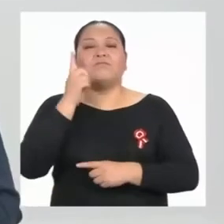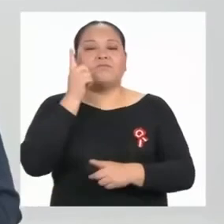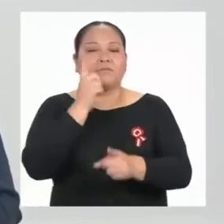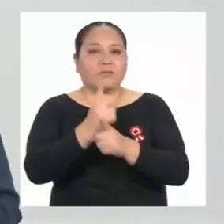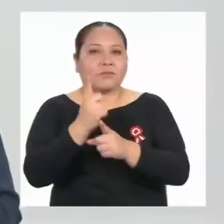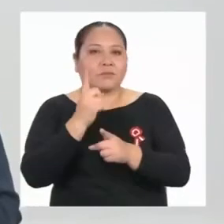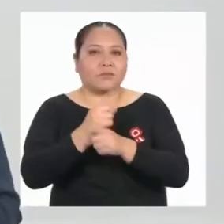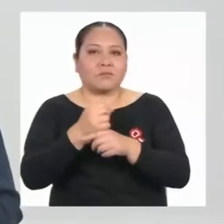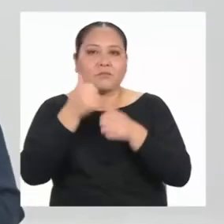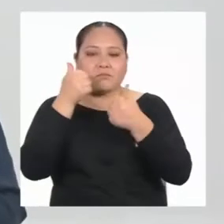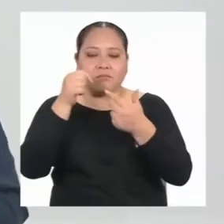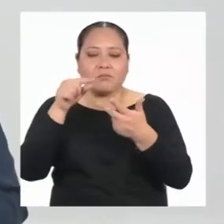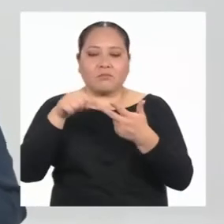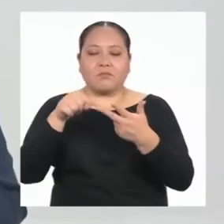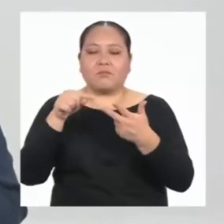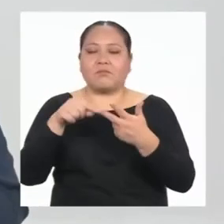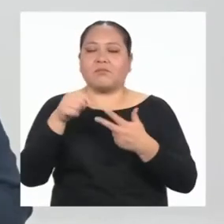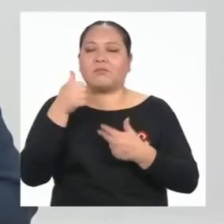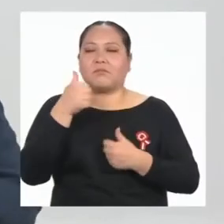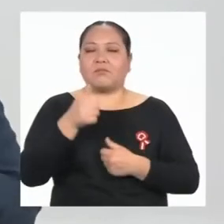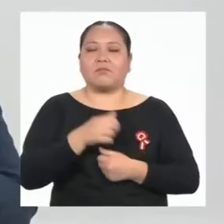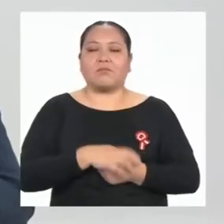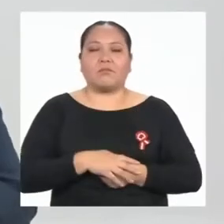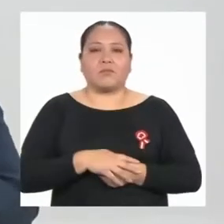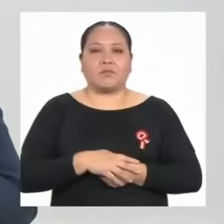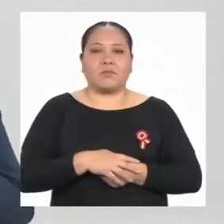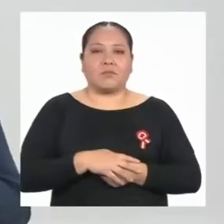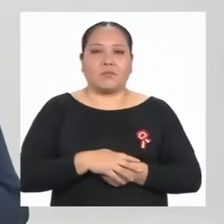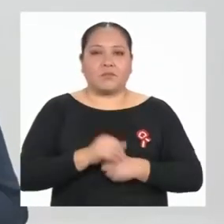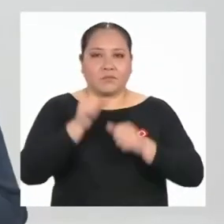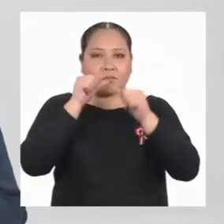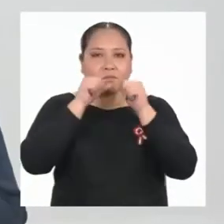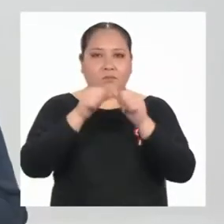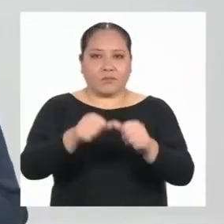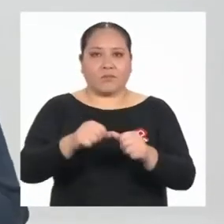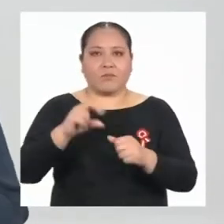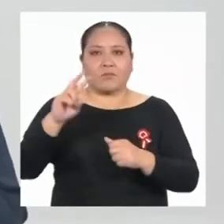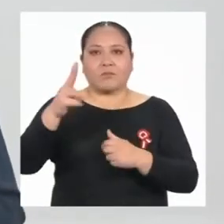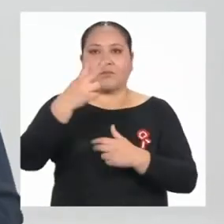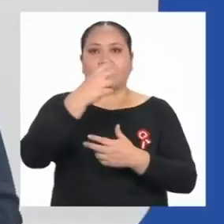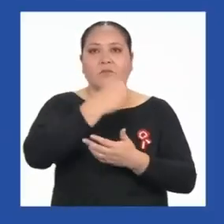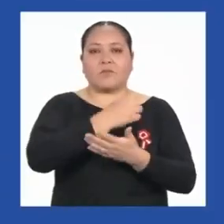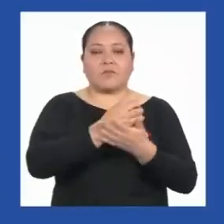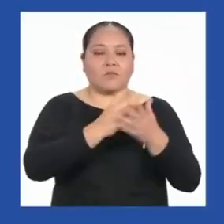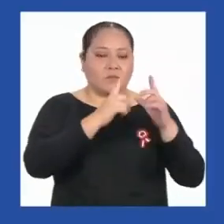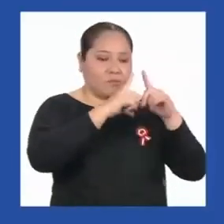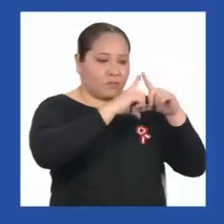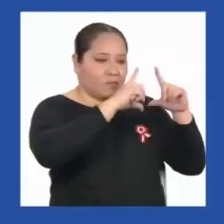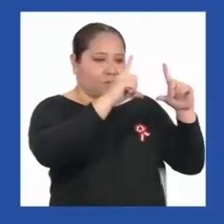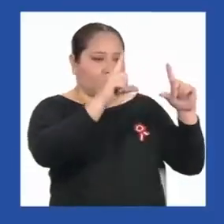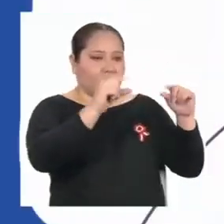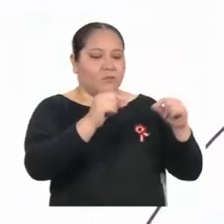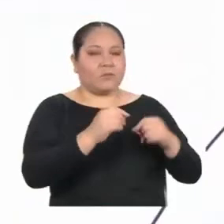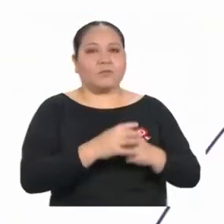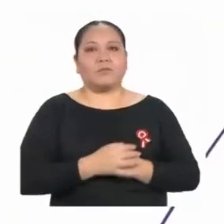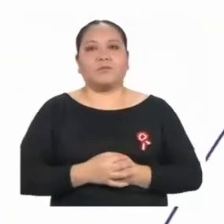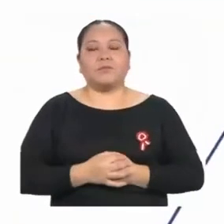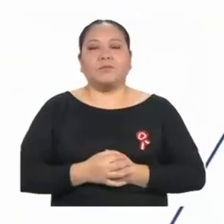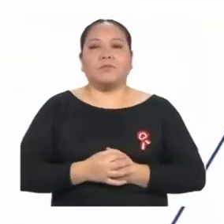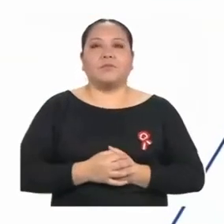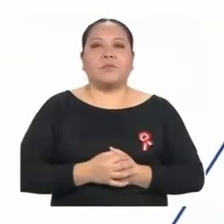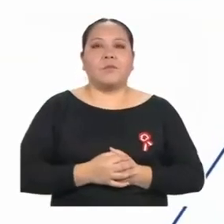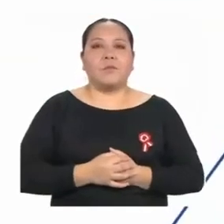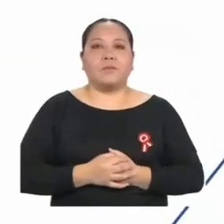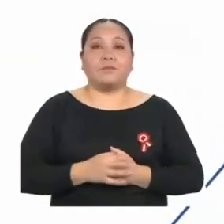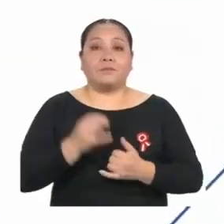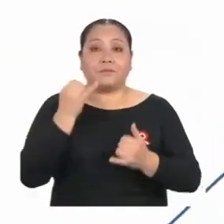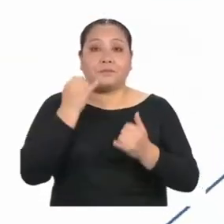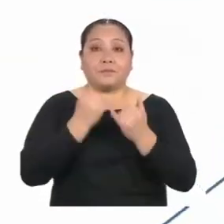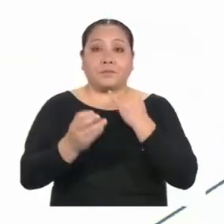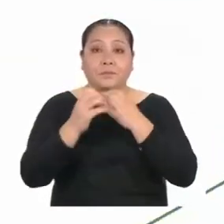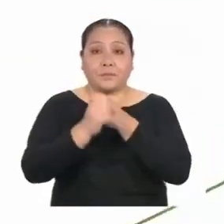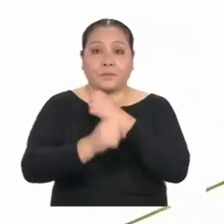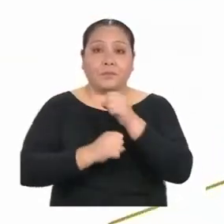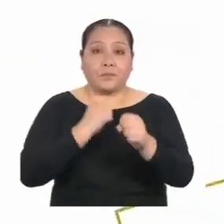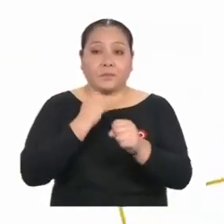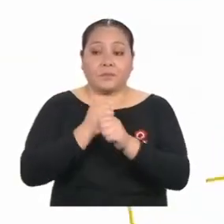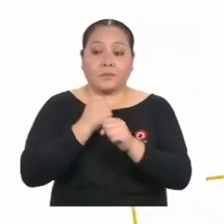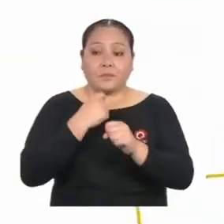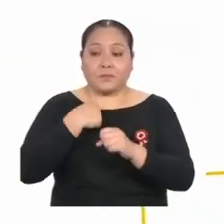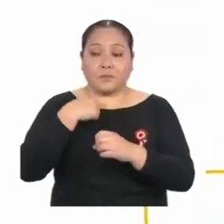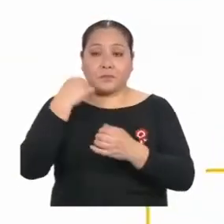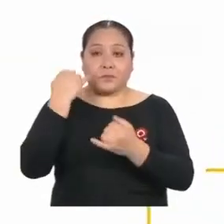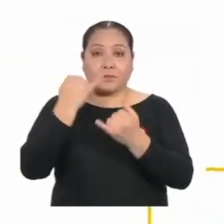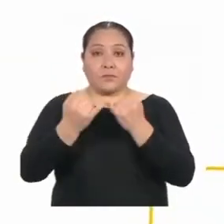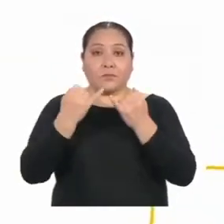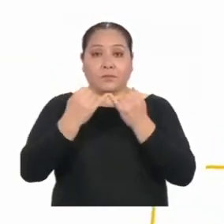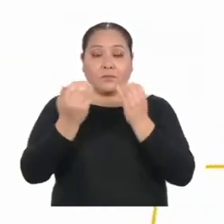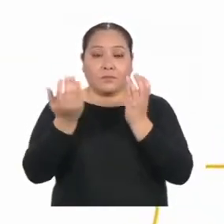buena construcción. Yanira, continuemos con el segundo párrafo. A fin de año termino el colegio y esto